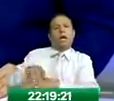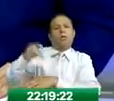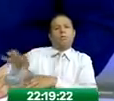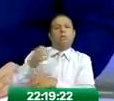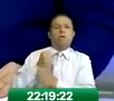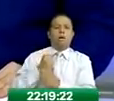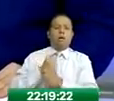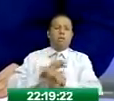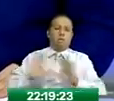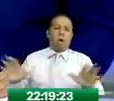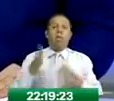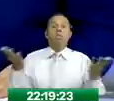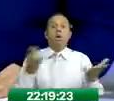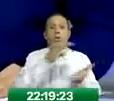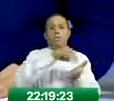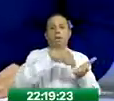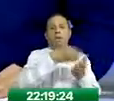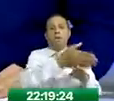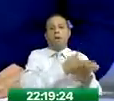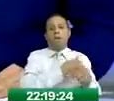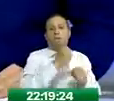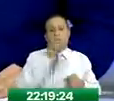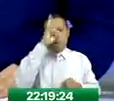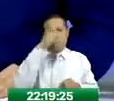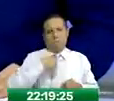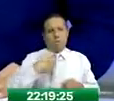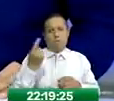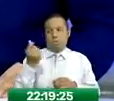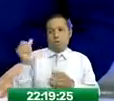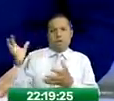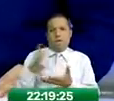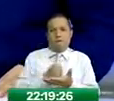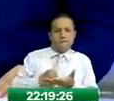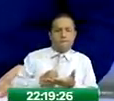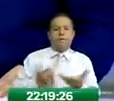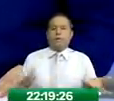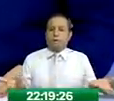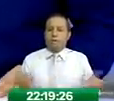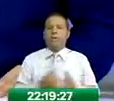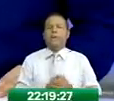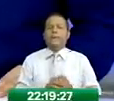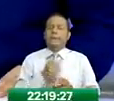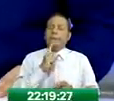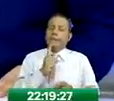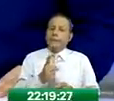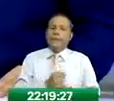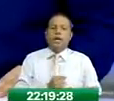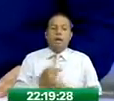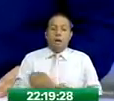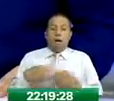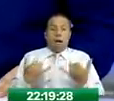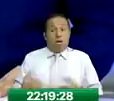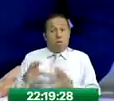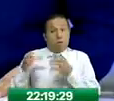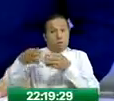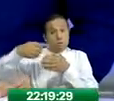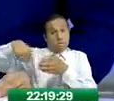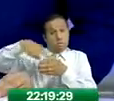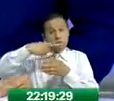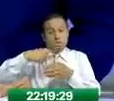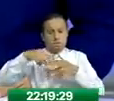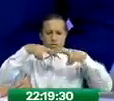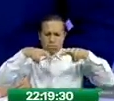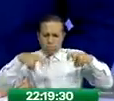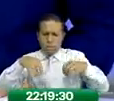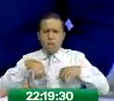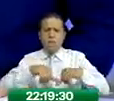de Manabí. La comisión que tramita 2 denuncias en su contra manifestó que continuará trabajando en el informe que lo elevará al Pleno.